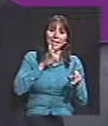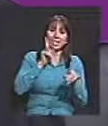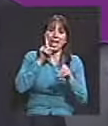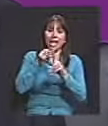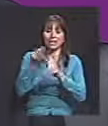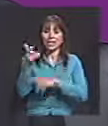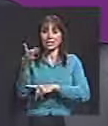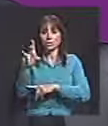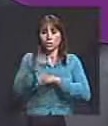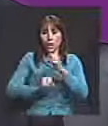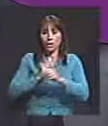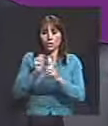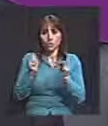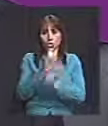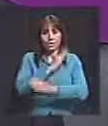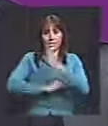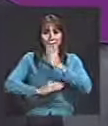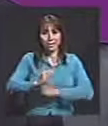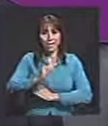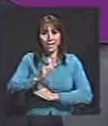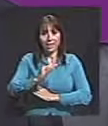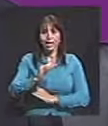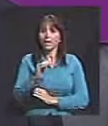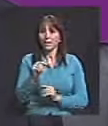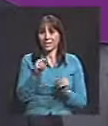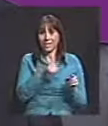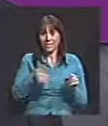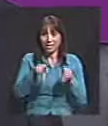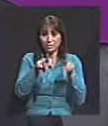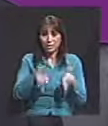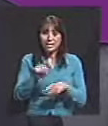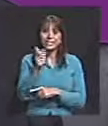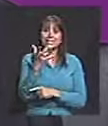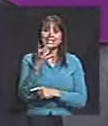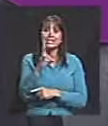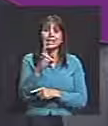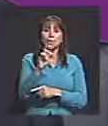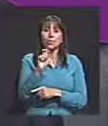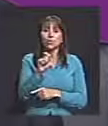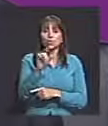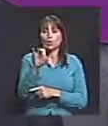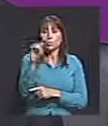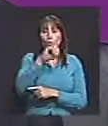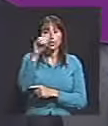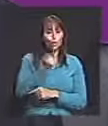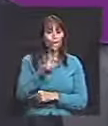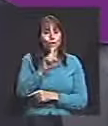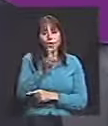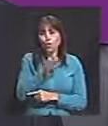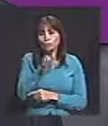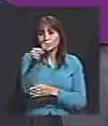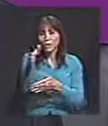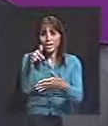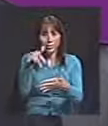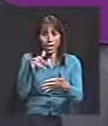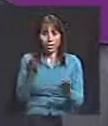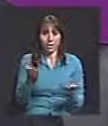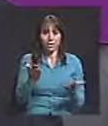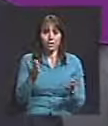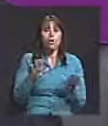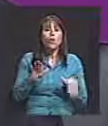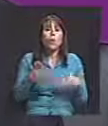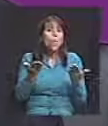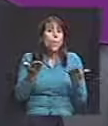discapacidad, el 17,8% no asiste a ningún centro de estudio, por ejemplo. ¿Verdad? Como el sistema puede